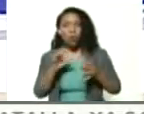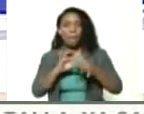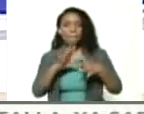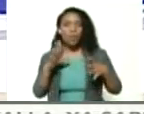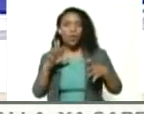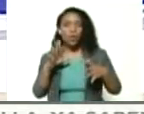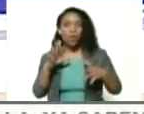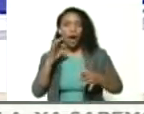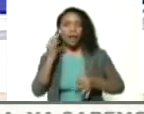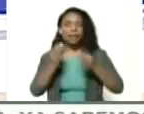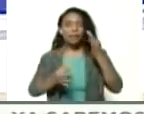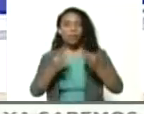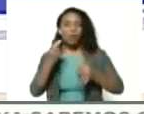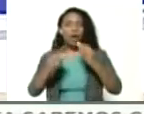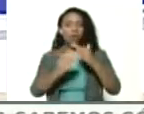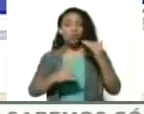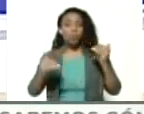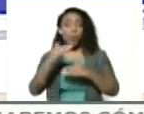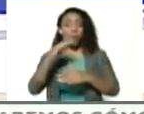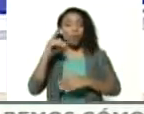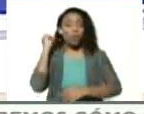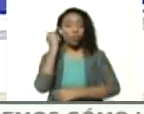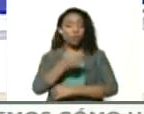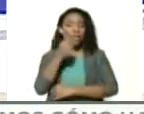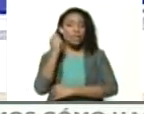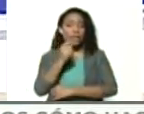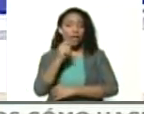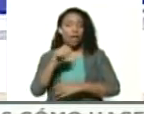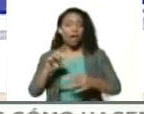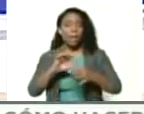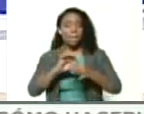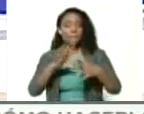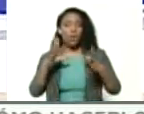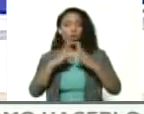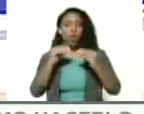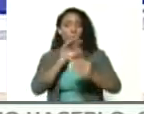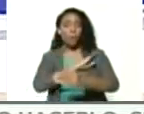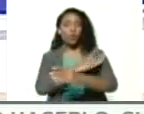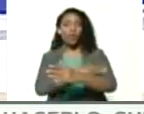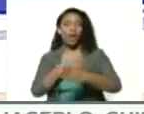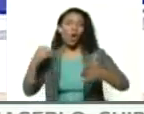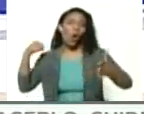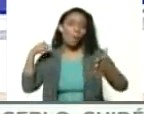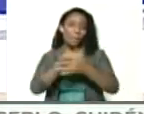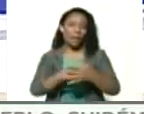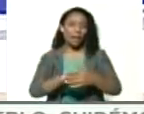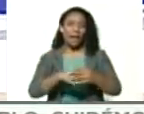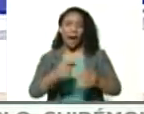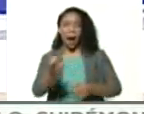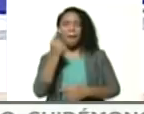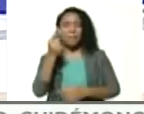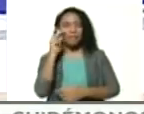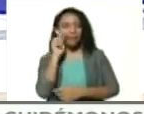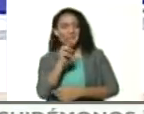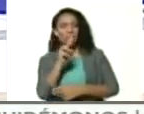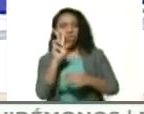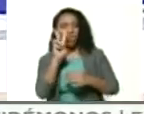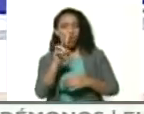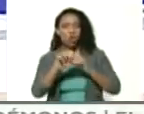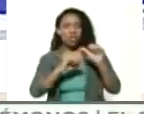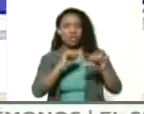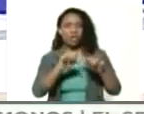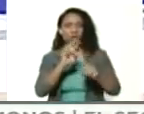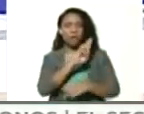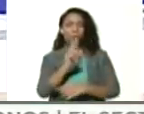de Justicia, disolvió todos los poderes, dio un golpe que jamás se había visto en dos siglos de república en